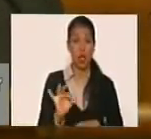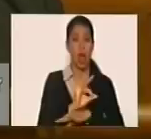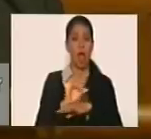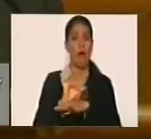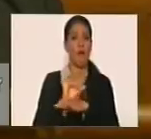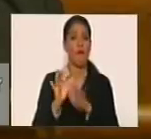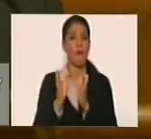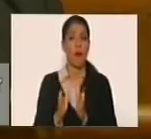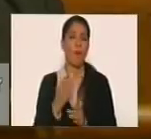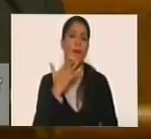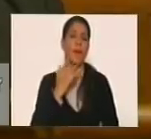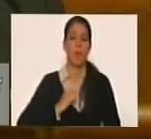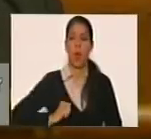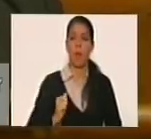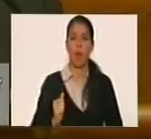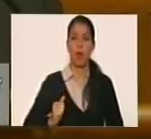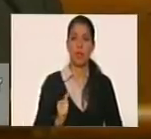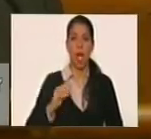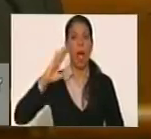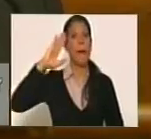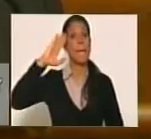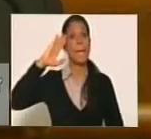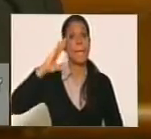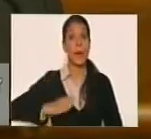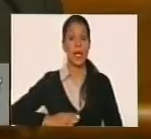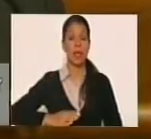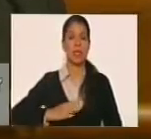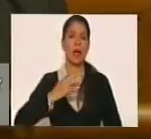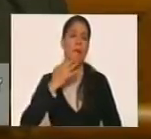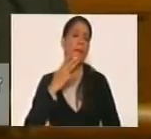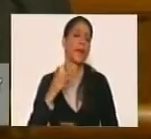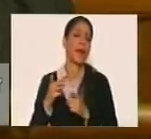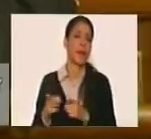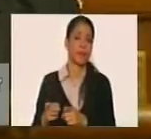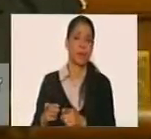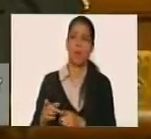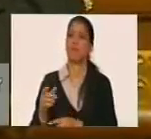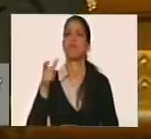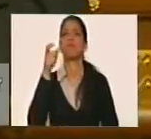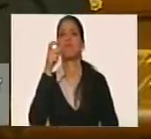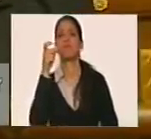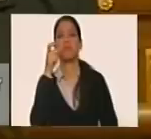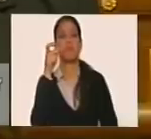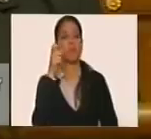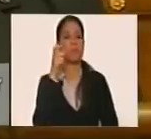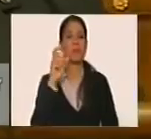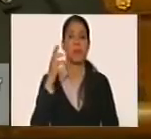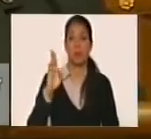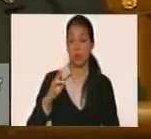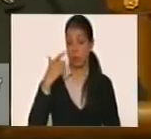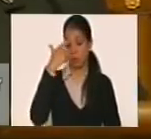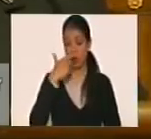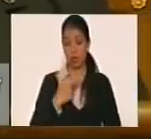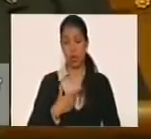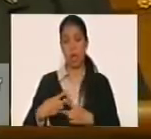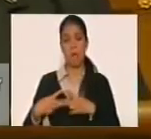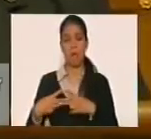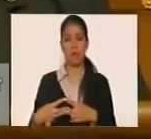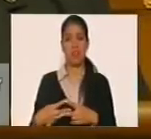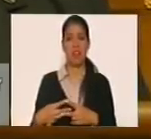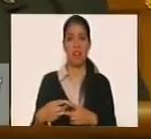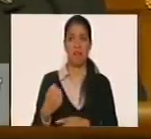funcionaria policial o militar que en ejercicio de sus funciones voluntariamente se